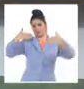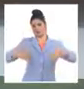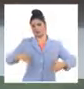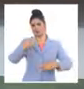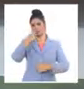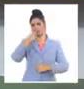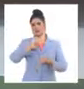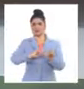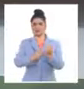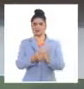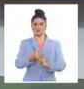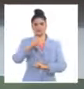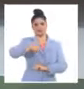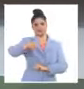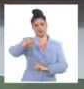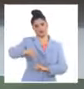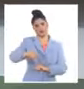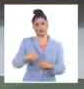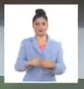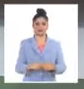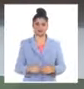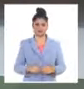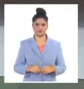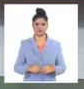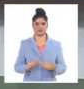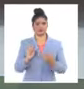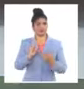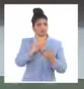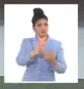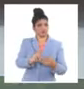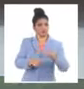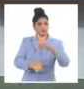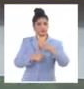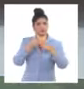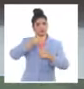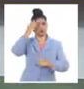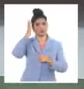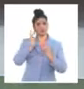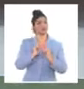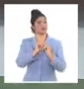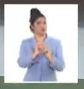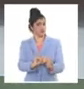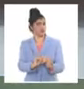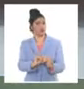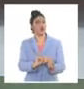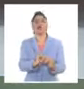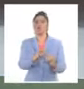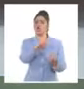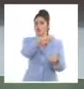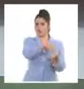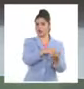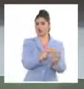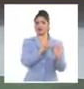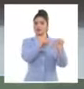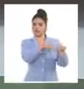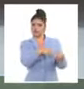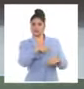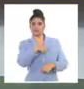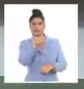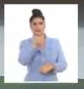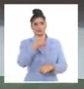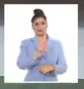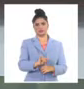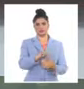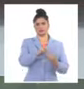institución, Eloy Olivero Serrano. En la visita, el mandatario cubano constató que el centro tiene disponibles 26 servicios. Entre